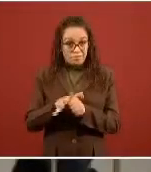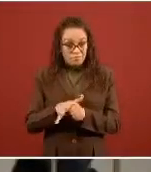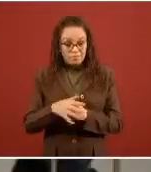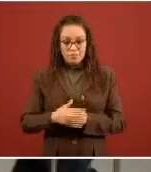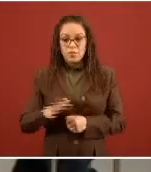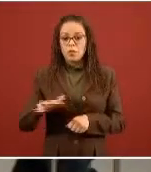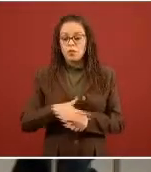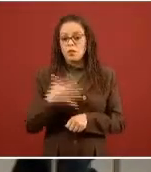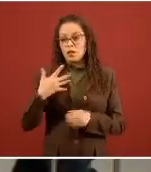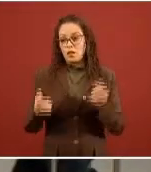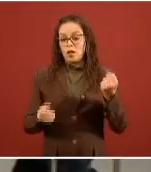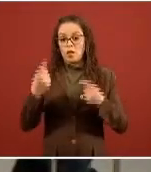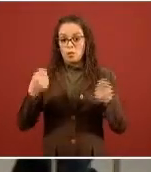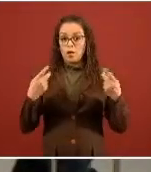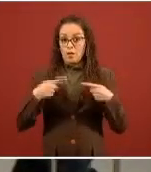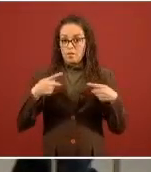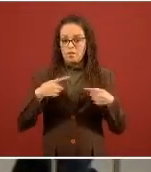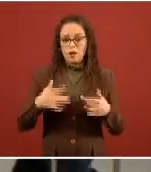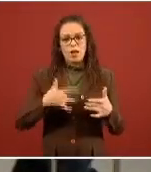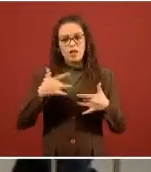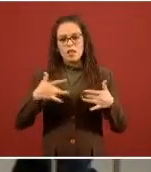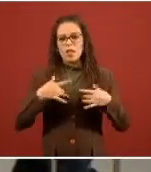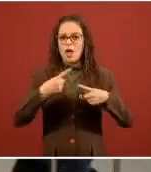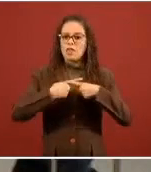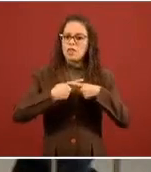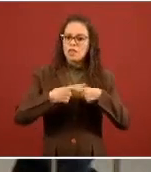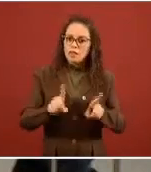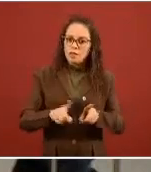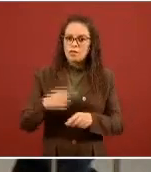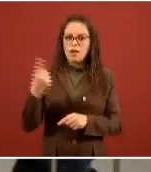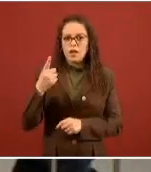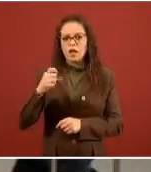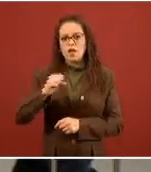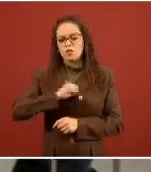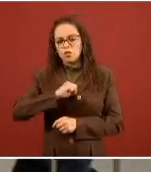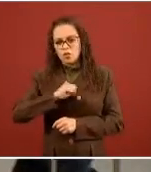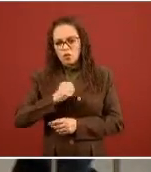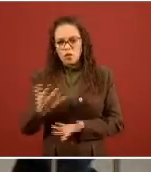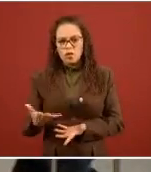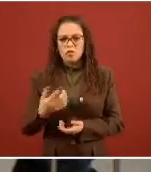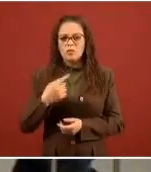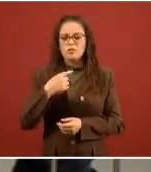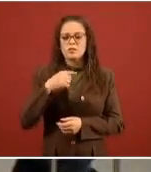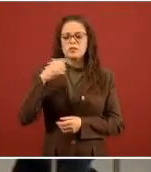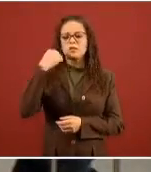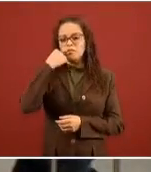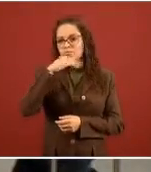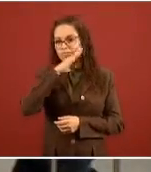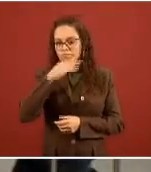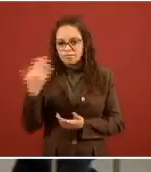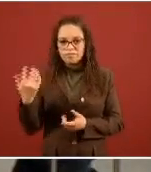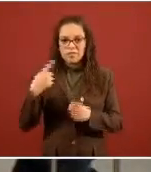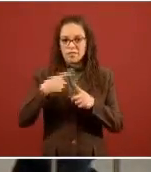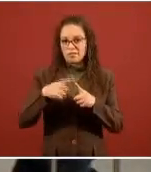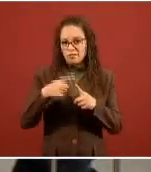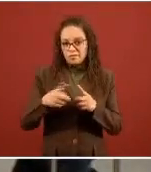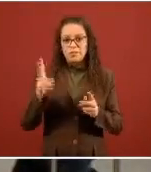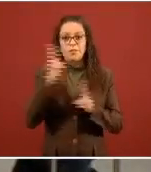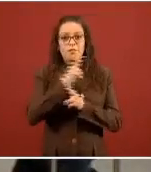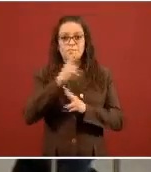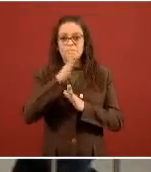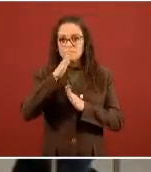síntomas distintos a los que se han dicho, la tos, la tos seca, fiebre, etcétera, la falta de